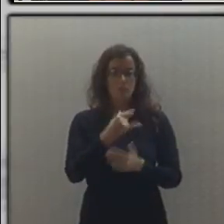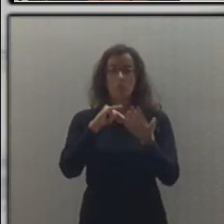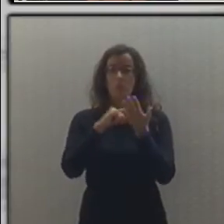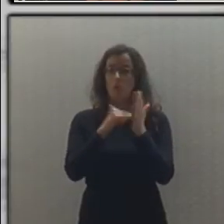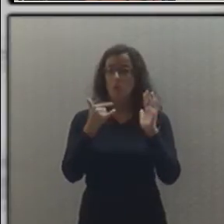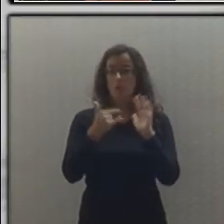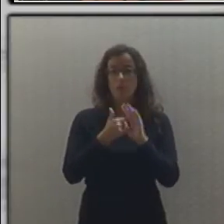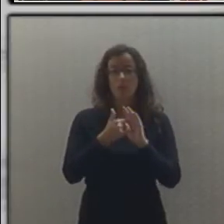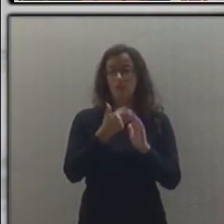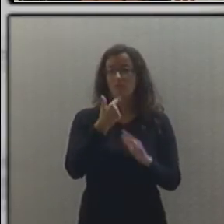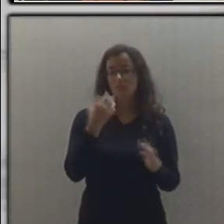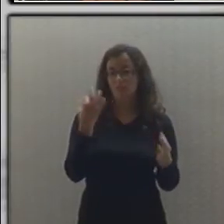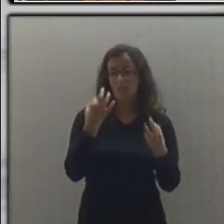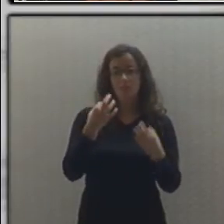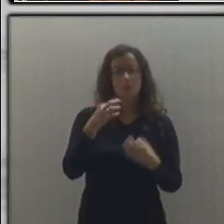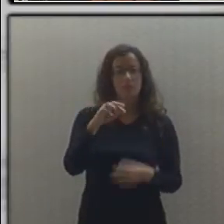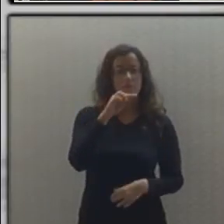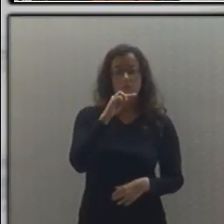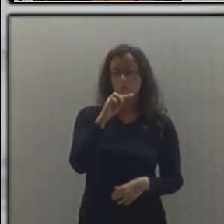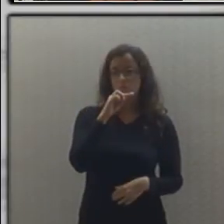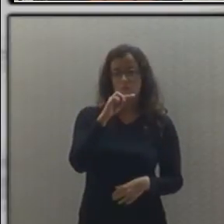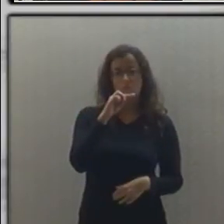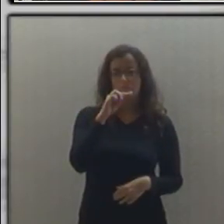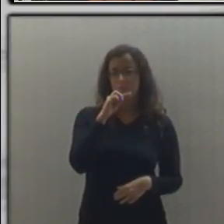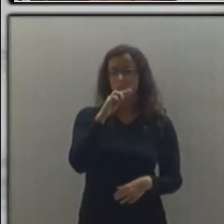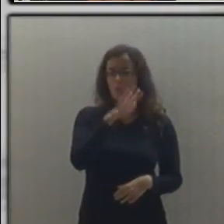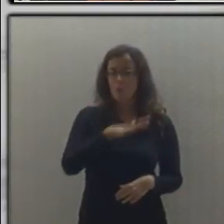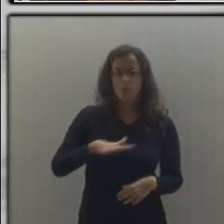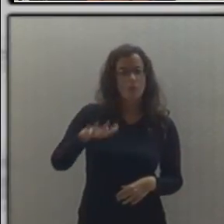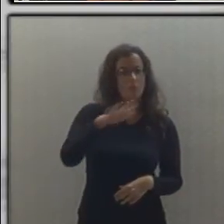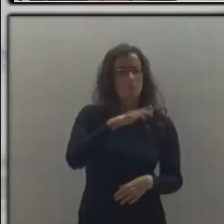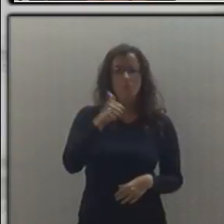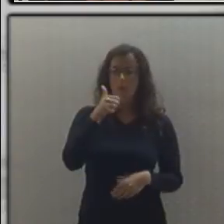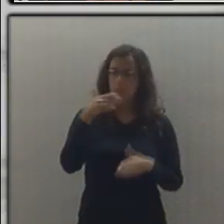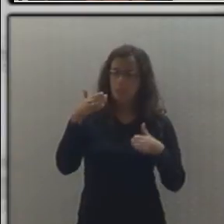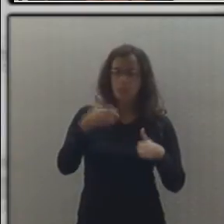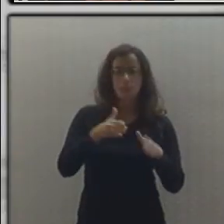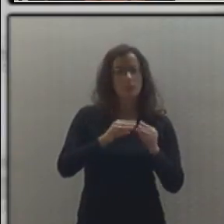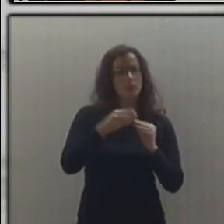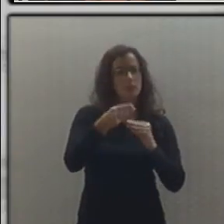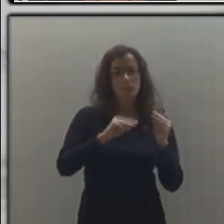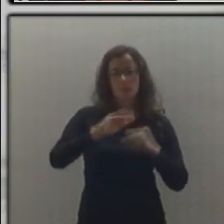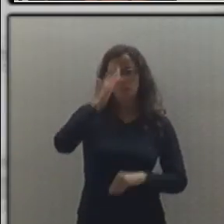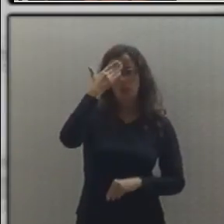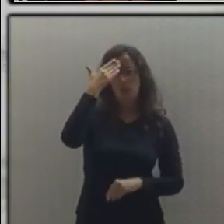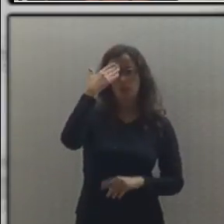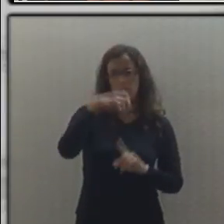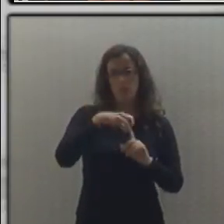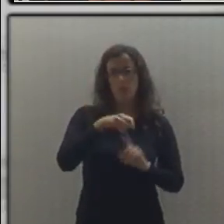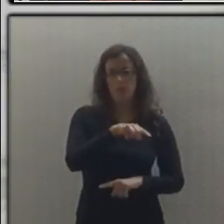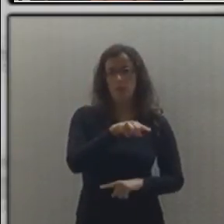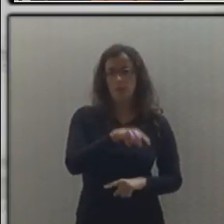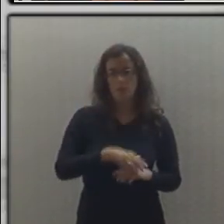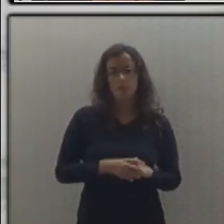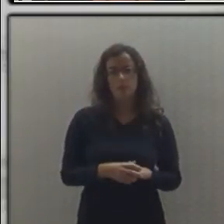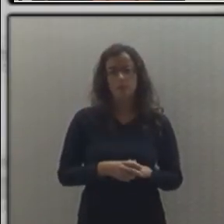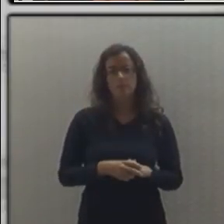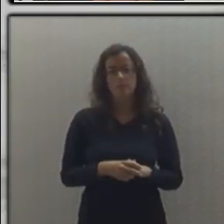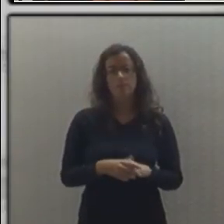el baño es indudablemente el espacio donde se focalizan las intervenciones principales. Y